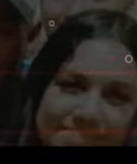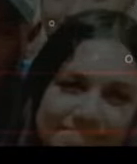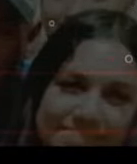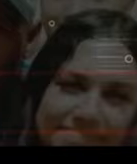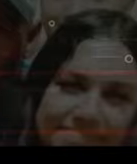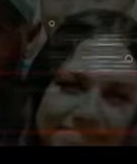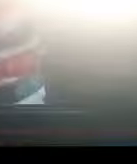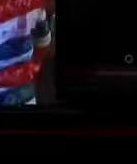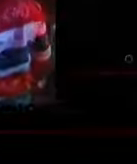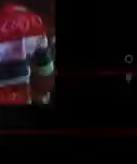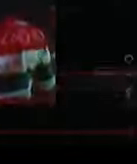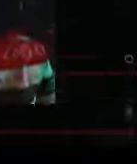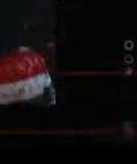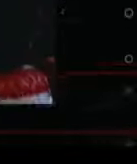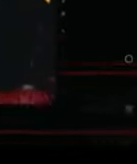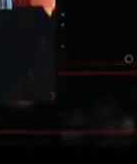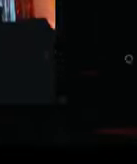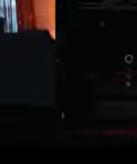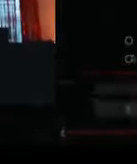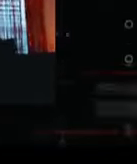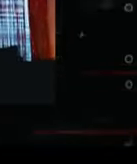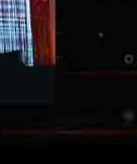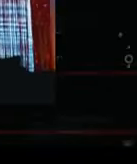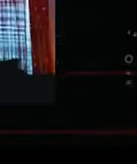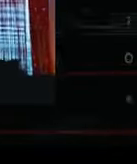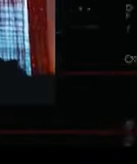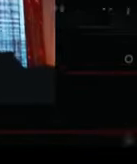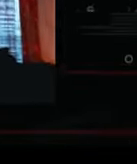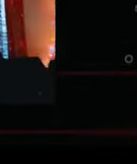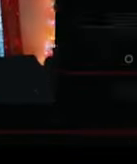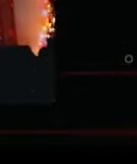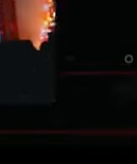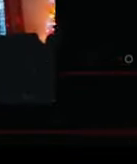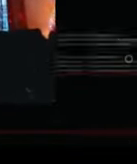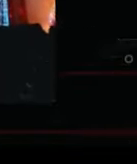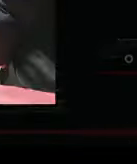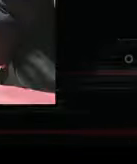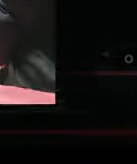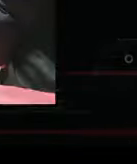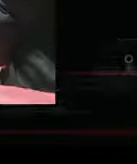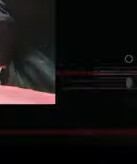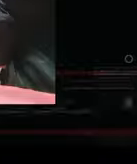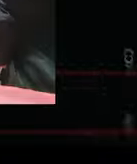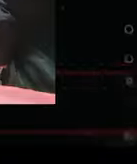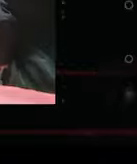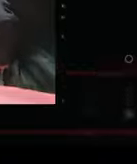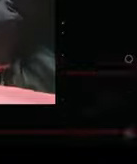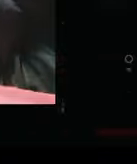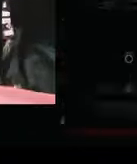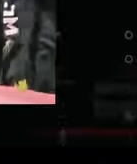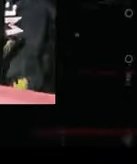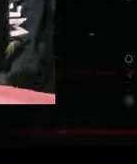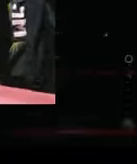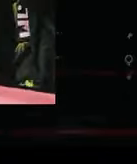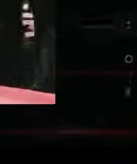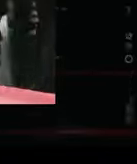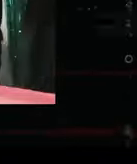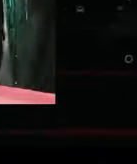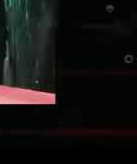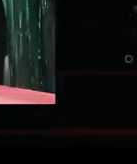redes sociales. Infodemia platicó con Gabriel Hernández, youtuber de 27 años, originario de